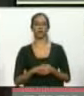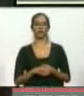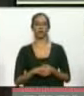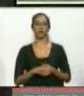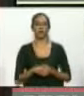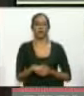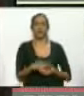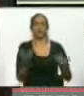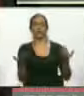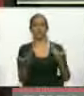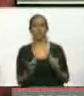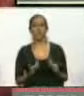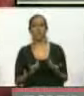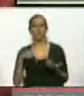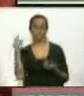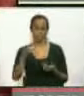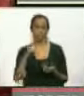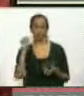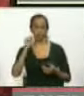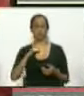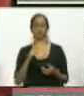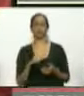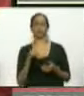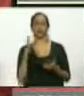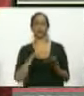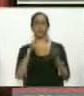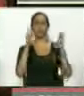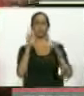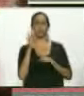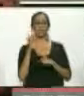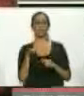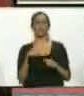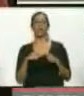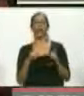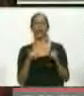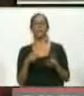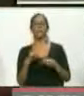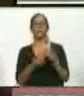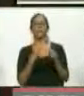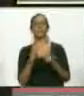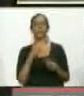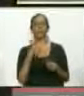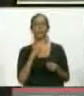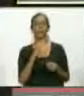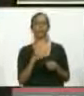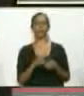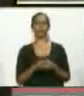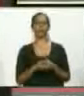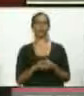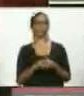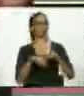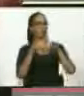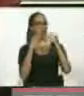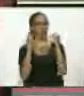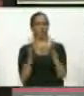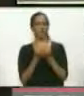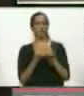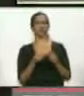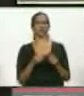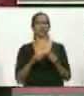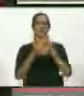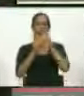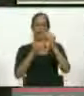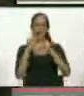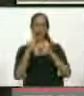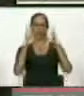recibimos una pela a la reserva no 2015 pero qué hacen los políticos buenos se organizan diseñar la estrategia